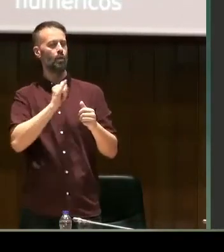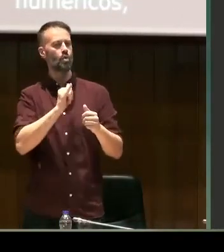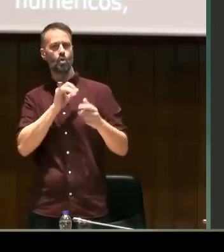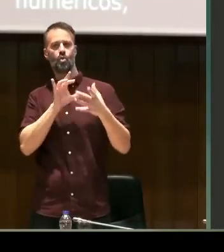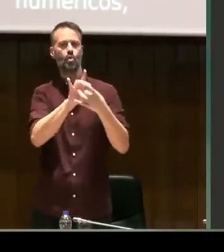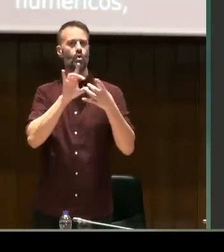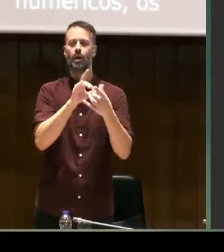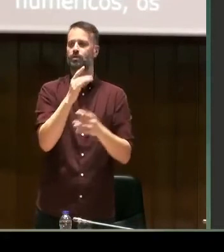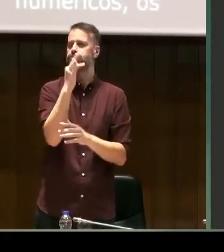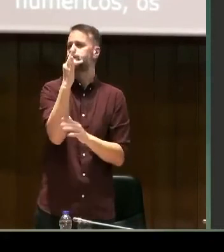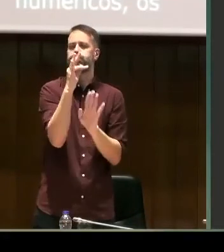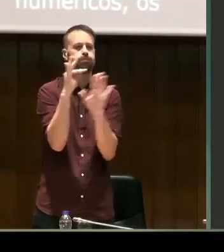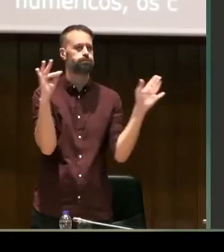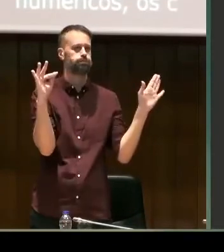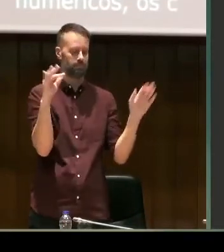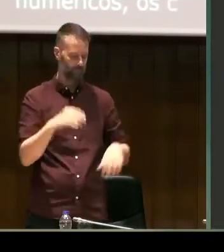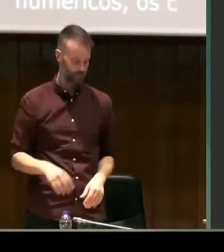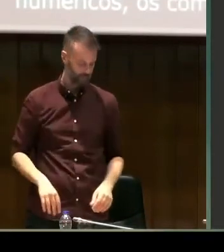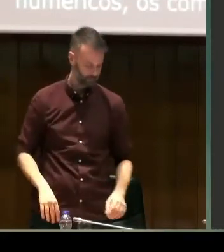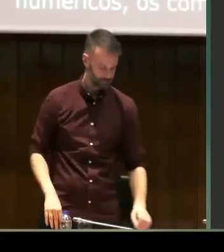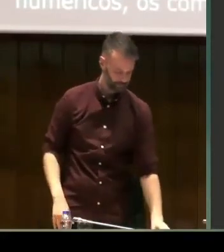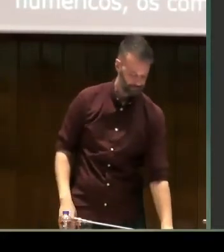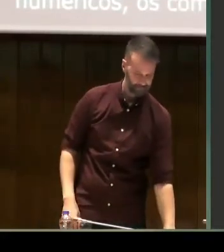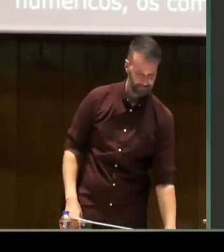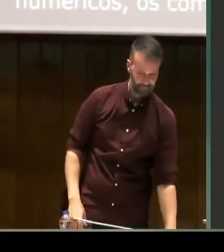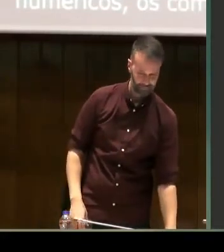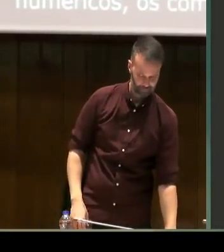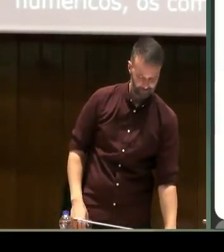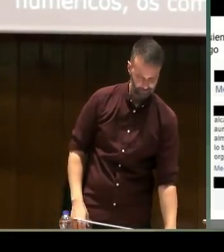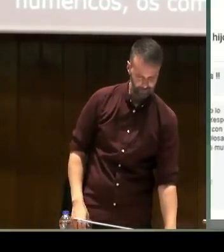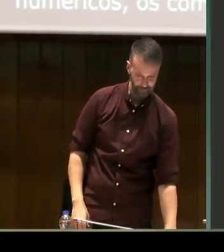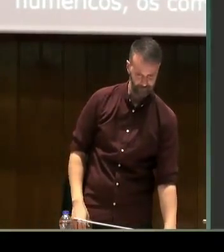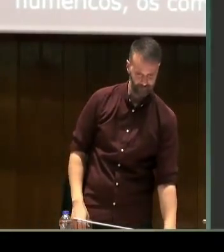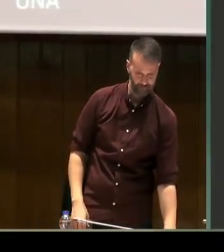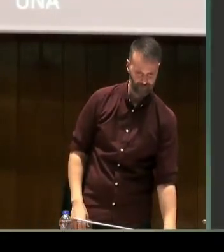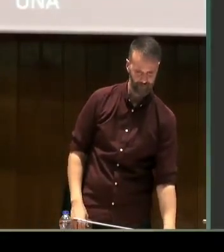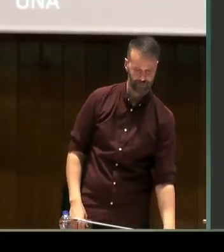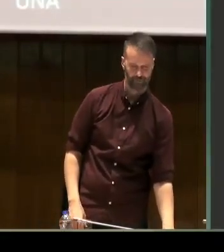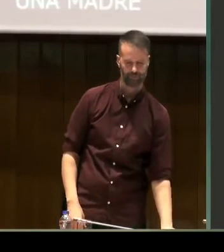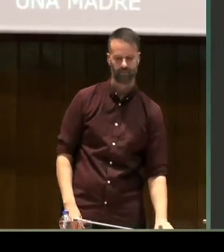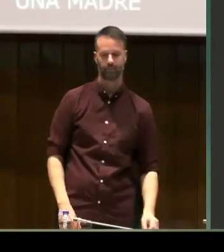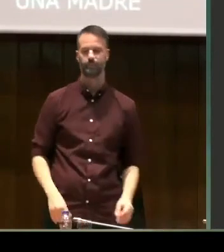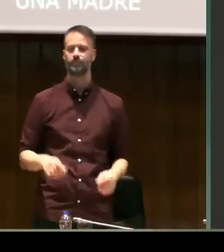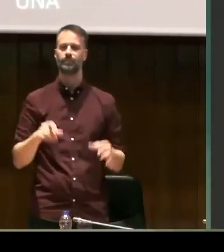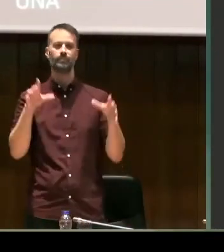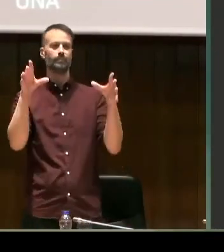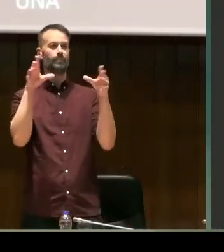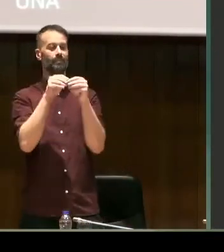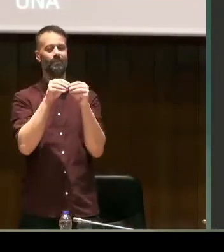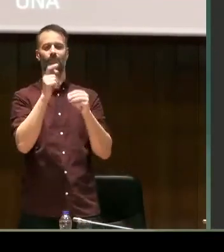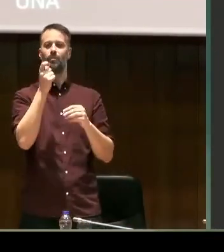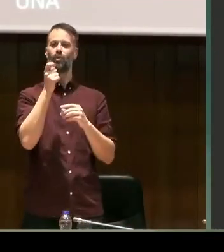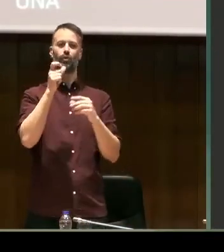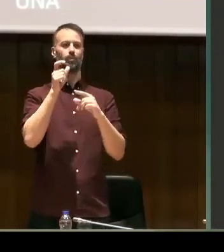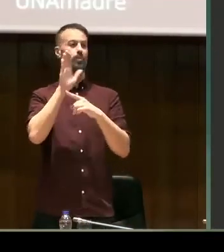positivo es el sentimiento de identificación y de compartir un mismo objetivo. Eso es tremendamente positivo y lo